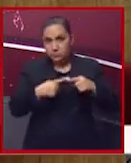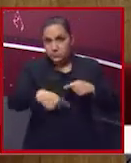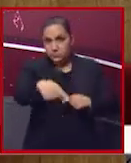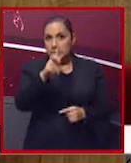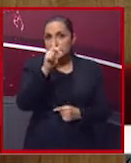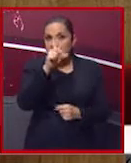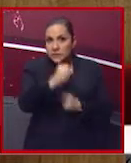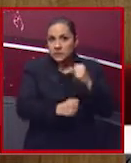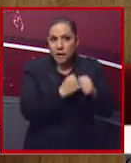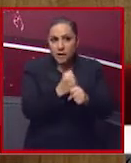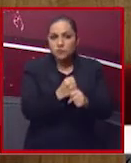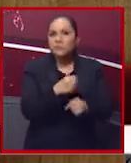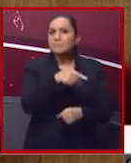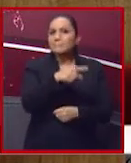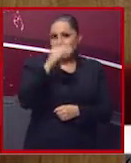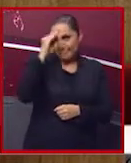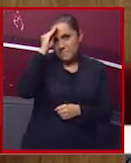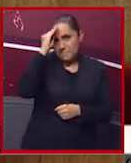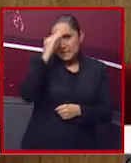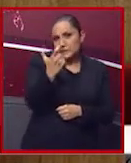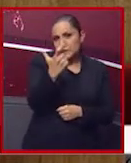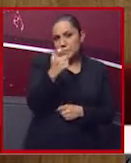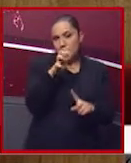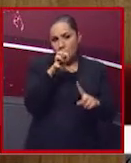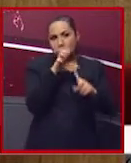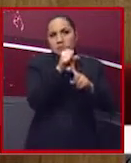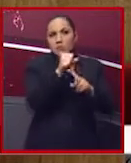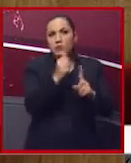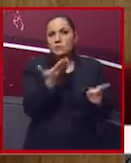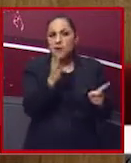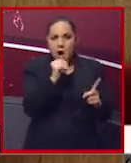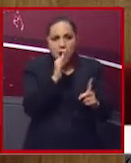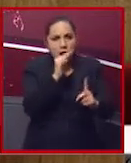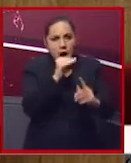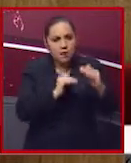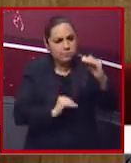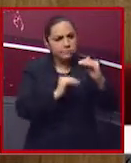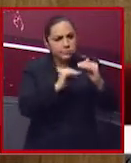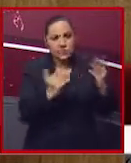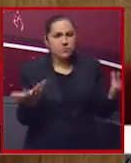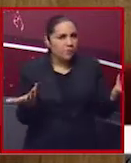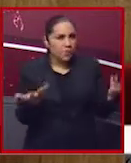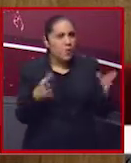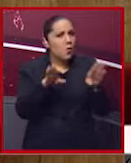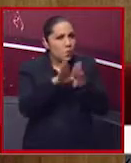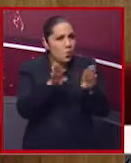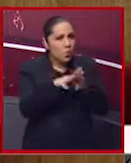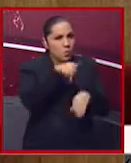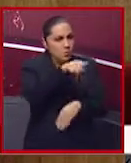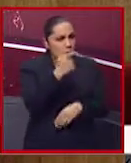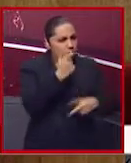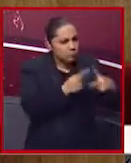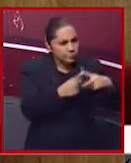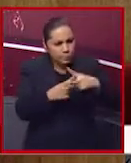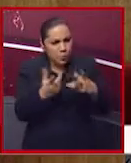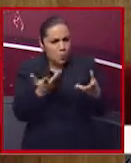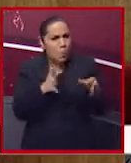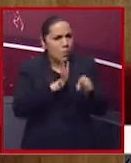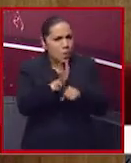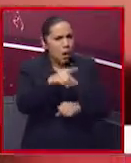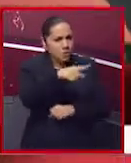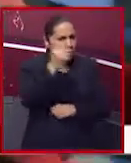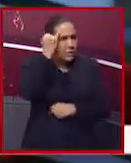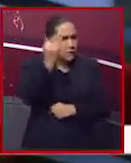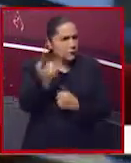propició el crecimiento que se esperaba, ¿cuál es la política económica entonces en toda la extensión de la palabra, que se propone.